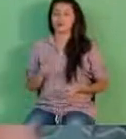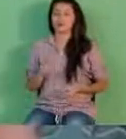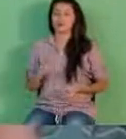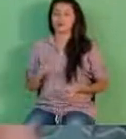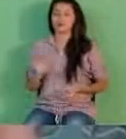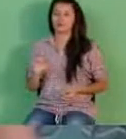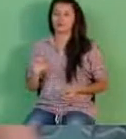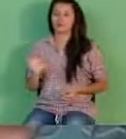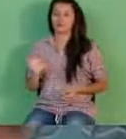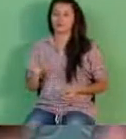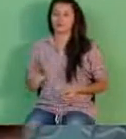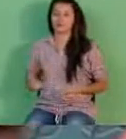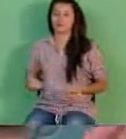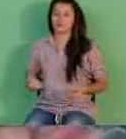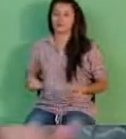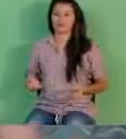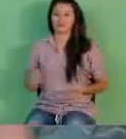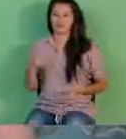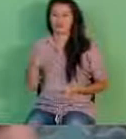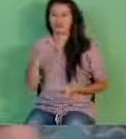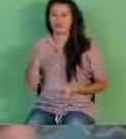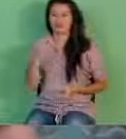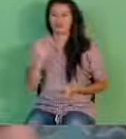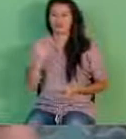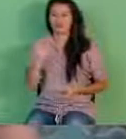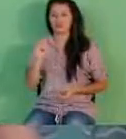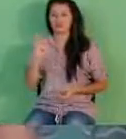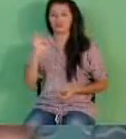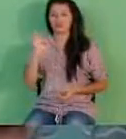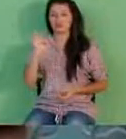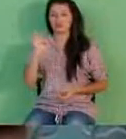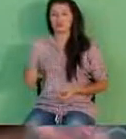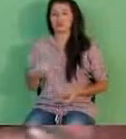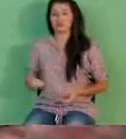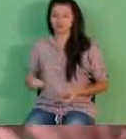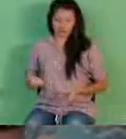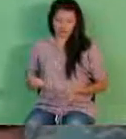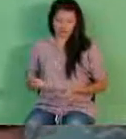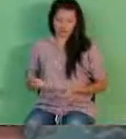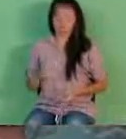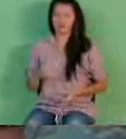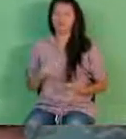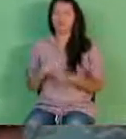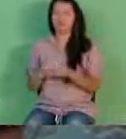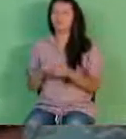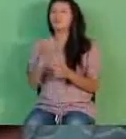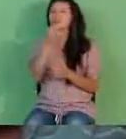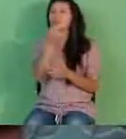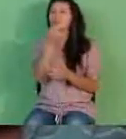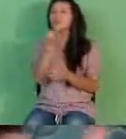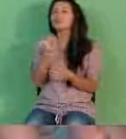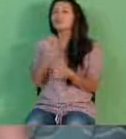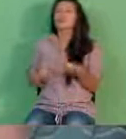queda cubierto de forma gratuita según el nivel que tenga Entonces no improvisamos con remedios que le pueden